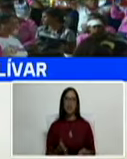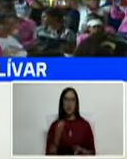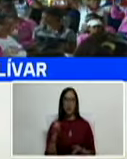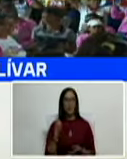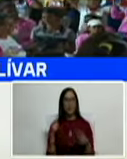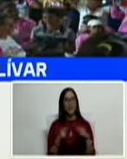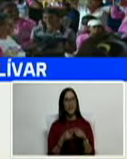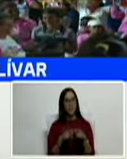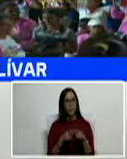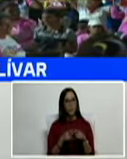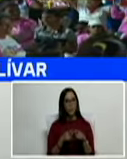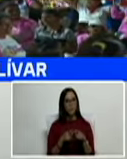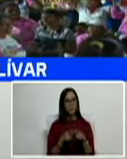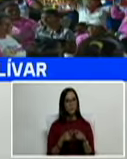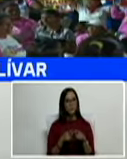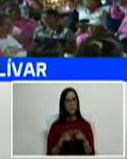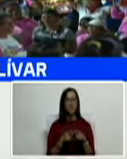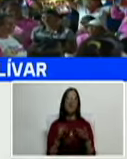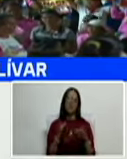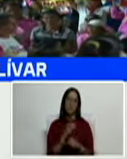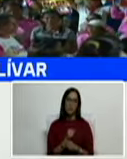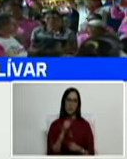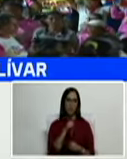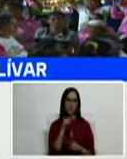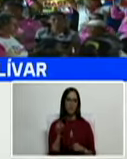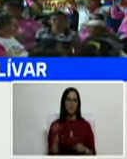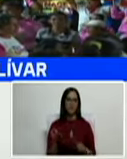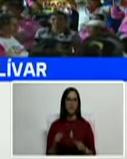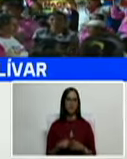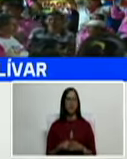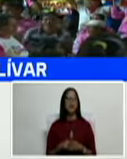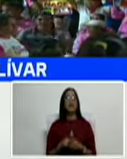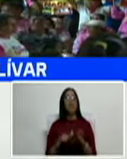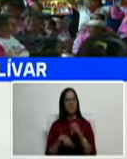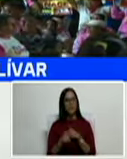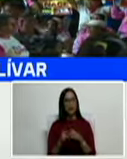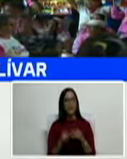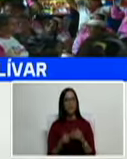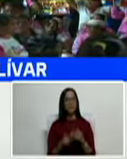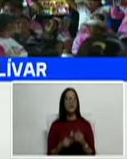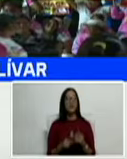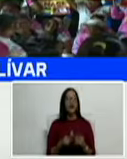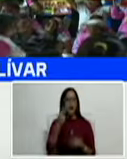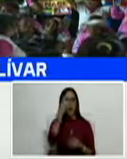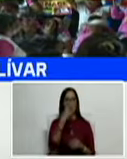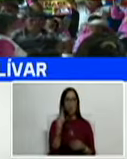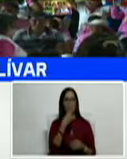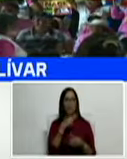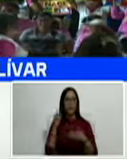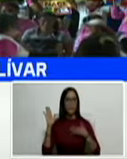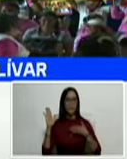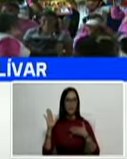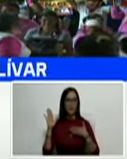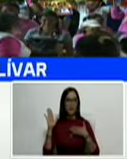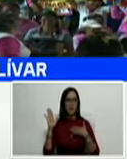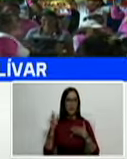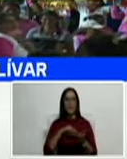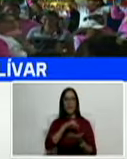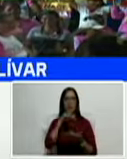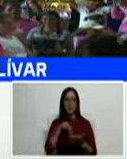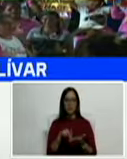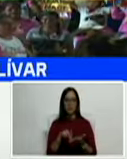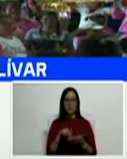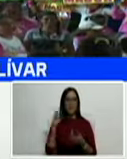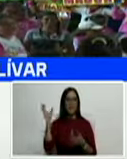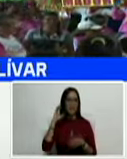equipo. Confío en ustedes y vamos a proceder a juramentar a nivel nacional allá